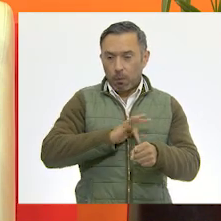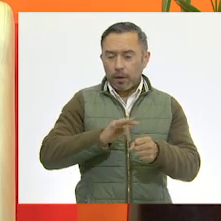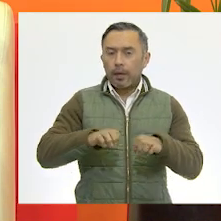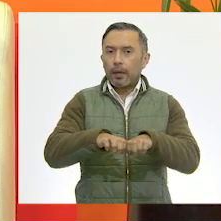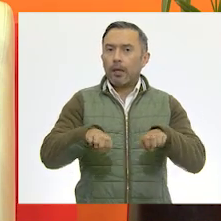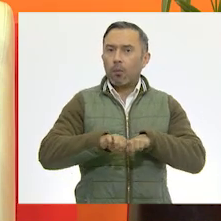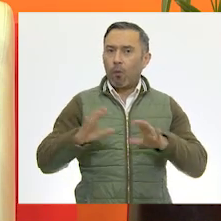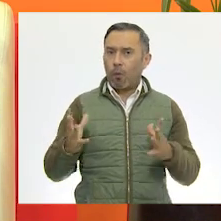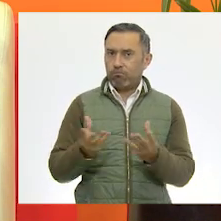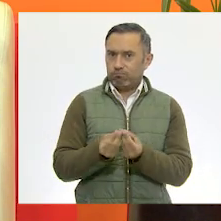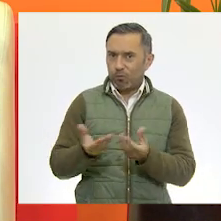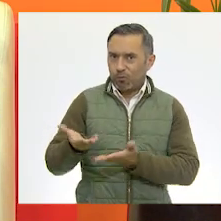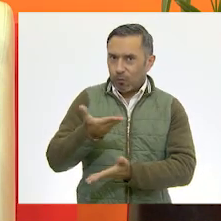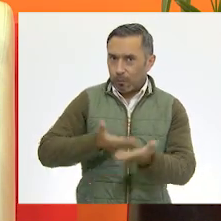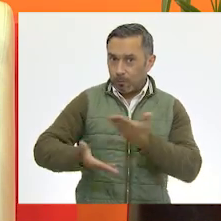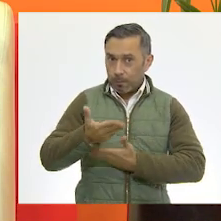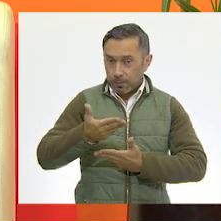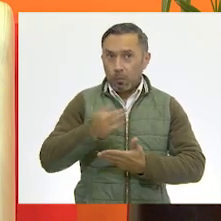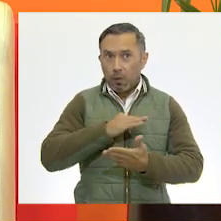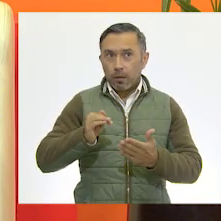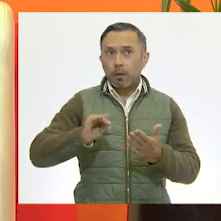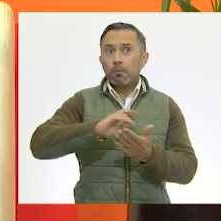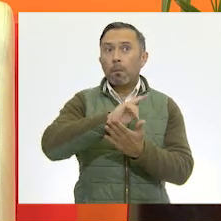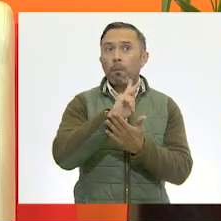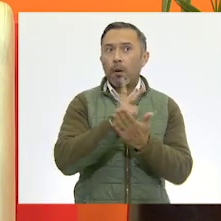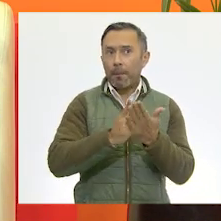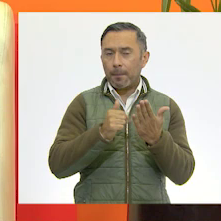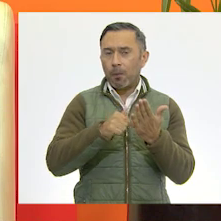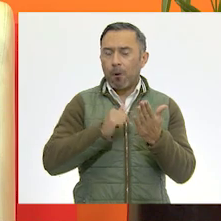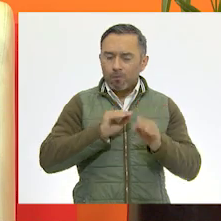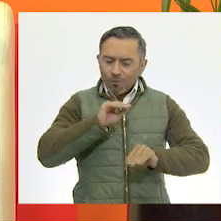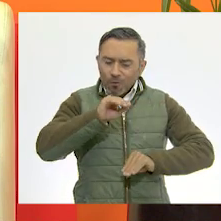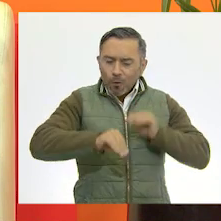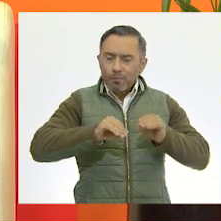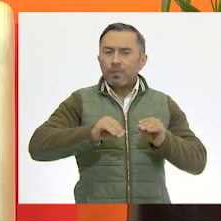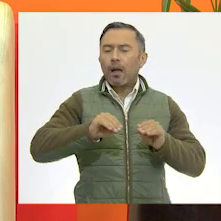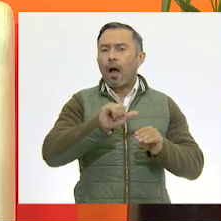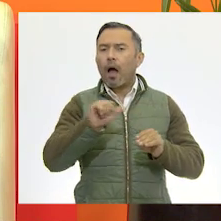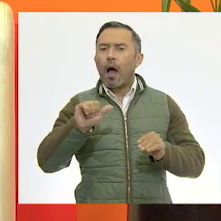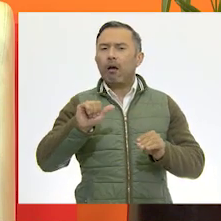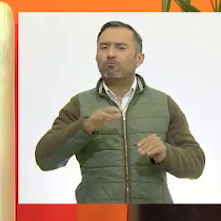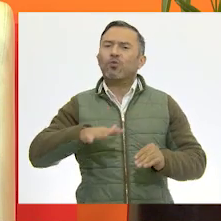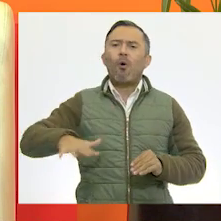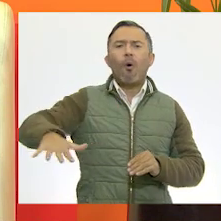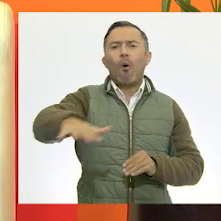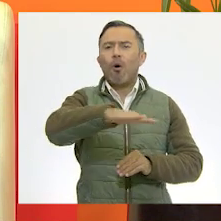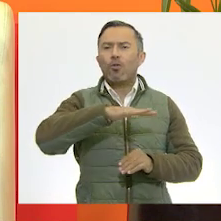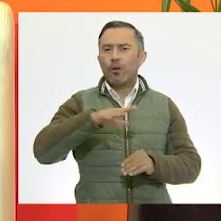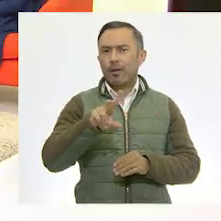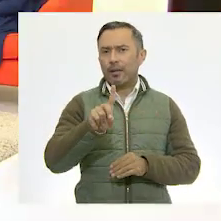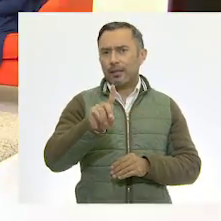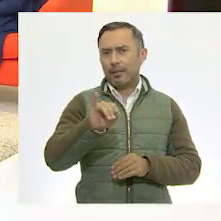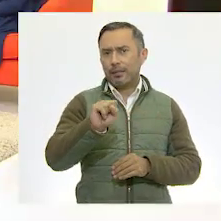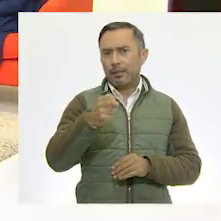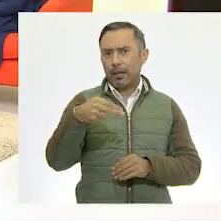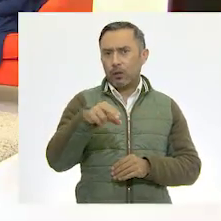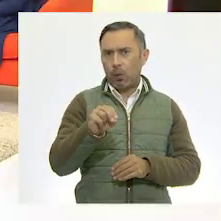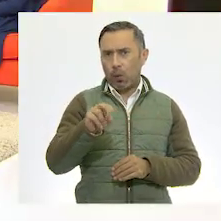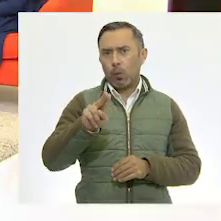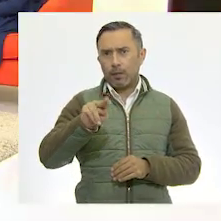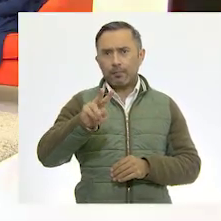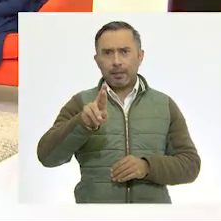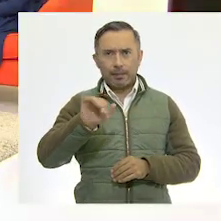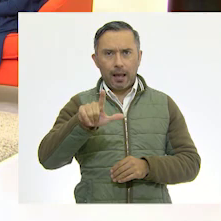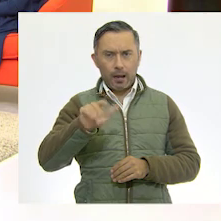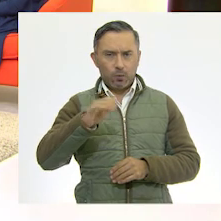para el aprendizaje, se encargan de asegurar que las y los alumnos aprendan en un marco de equidad. Y bueno, para empezar